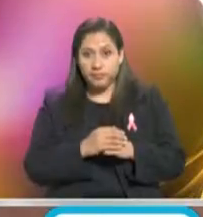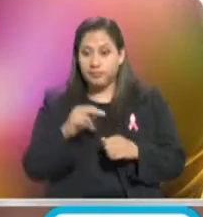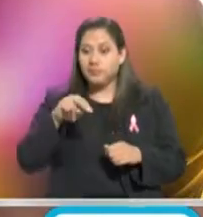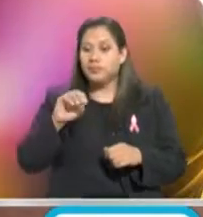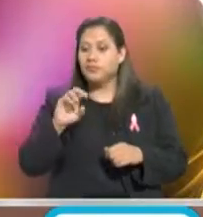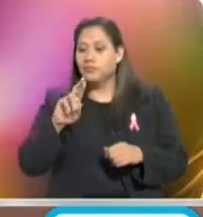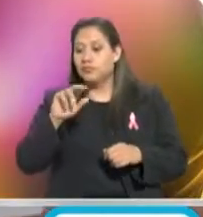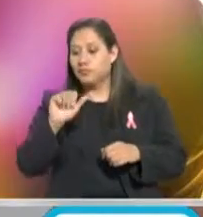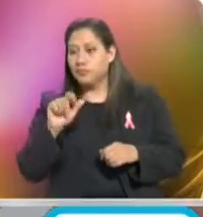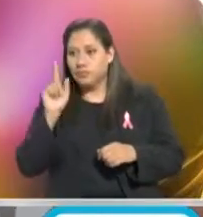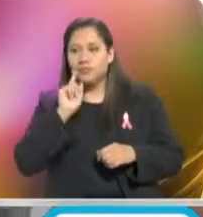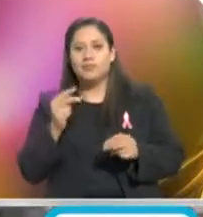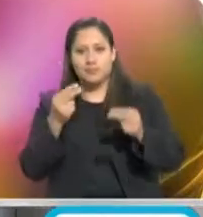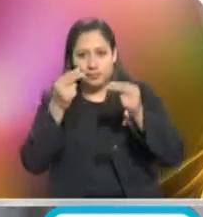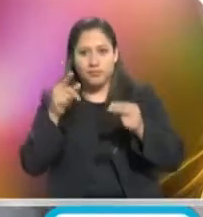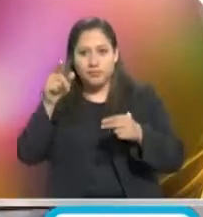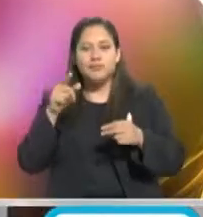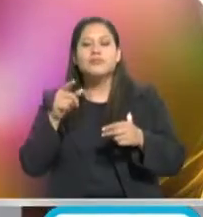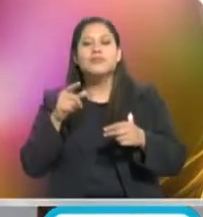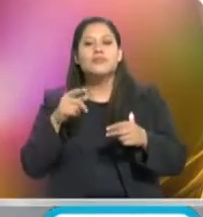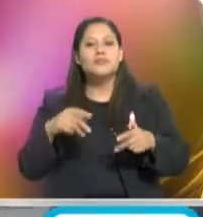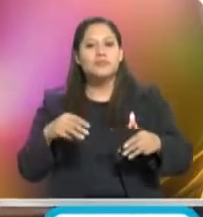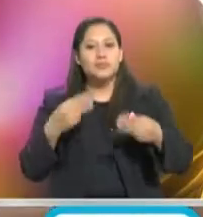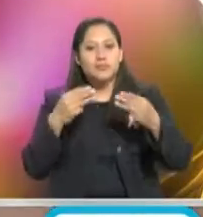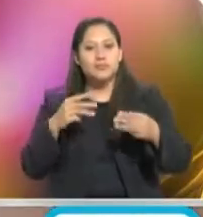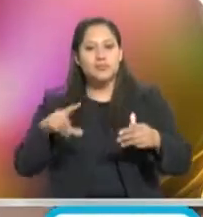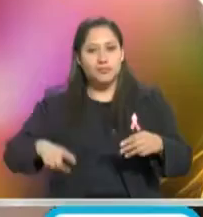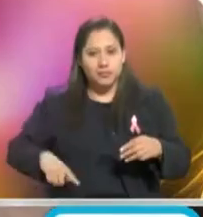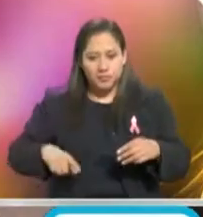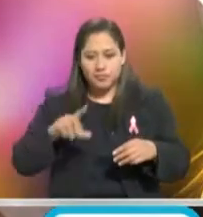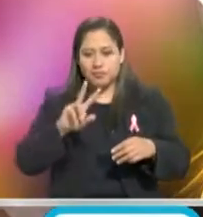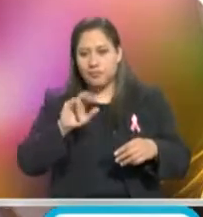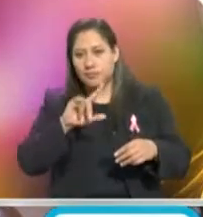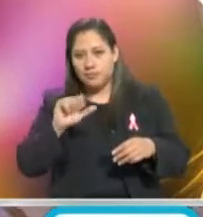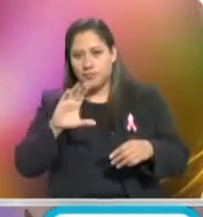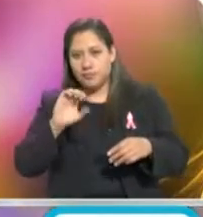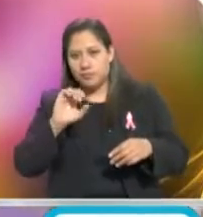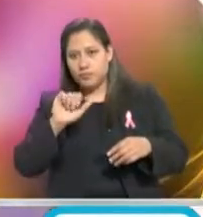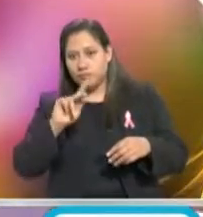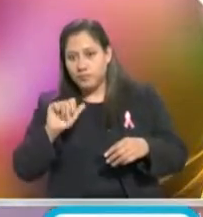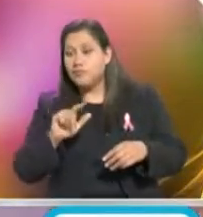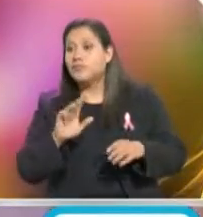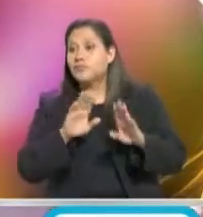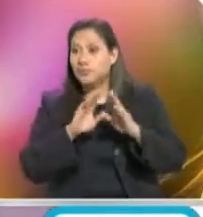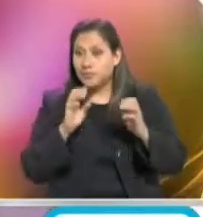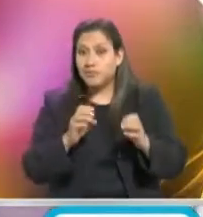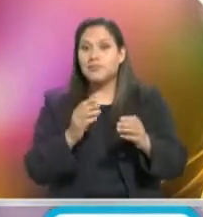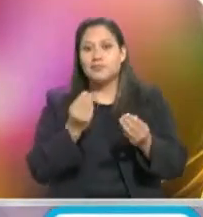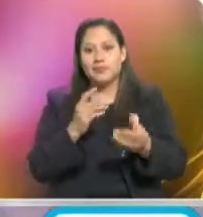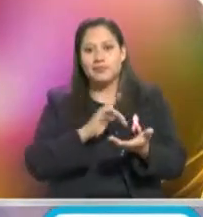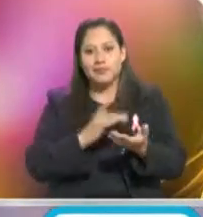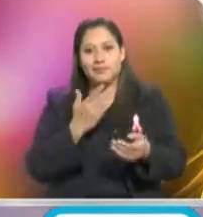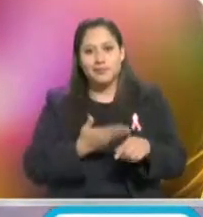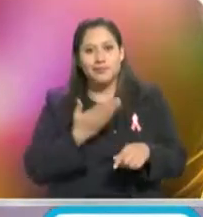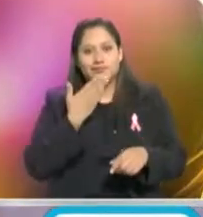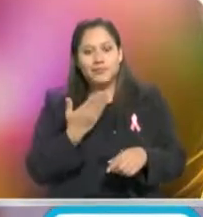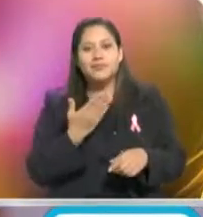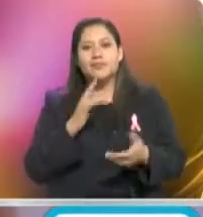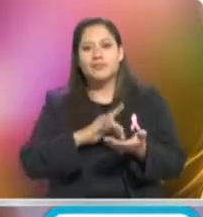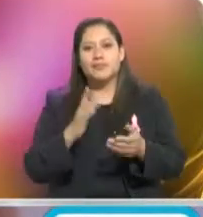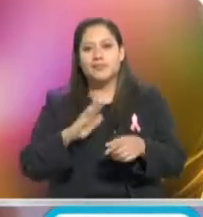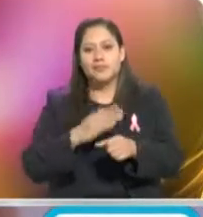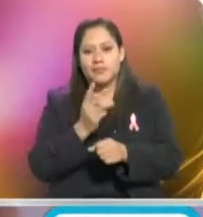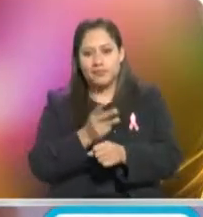Nora Trujillo Esteves, locataria del Mercado Público de Villa Coapa, nos acompaña en esta mañana. Bienvenida, ¿cómo estás? Muchas gracias, muy bien. Gracias